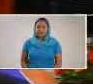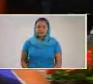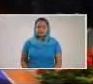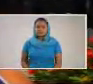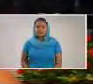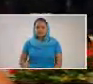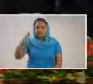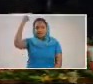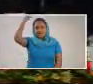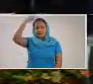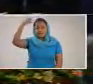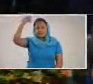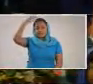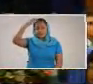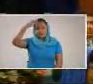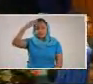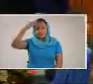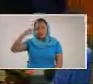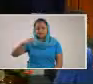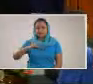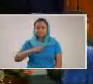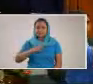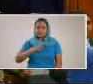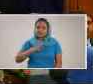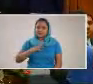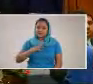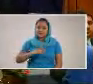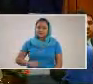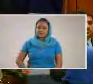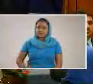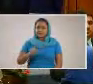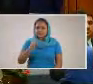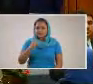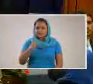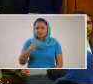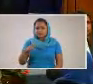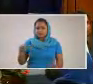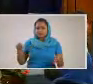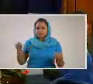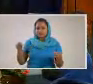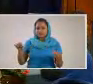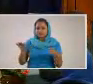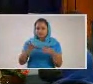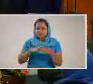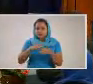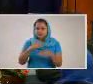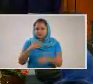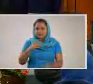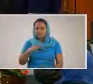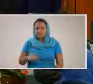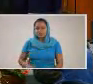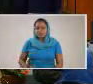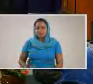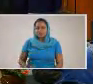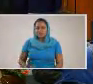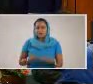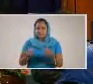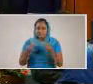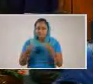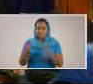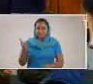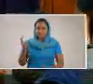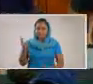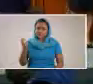que las profecías, desde luego, tienen un cumplimiento literal, pero también muchas veces tienen